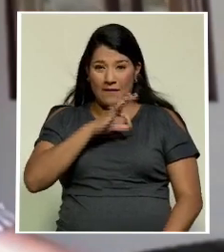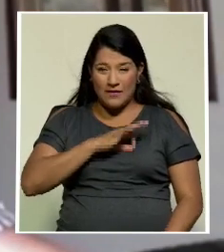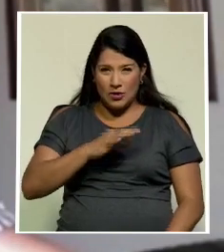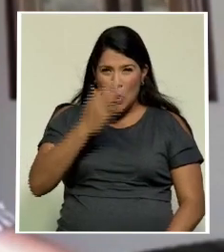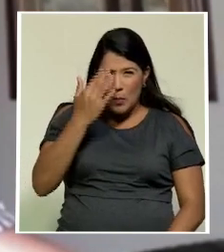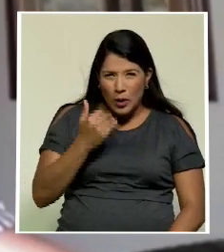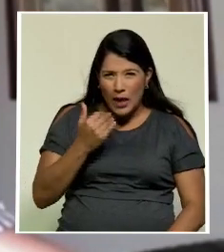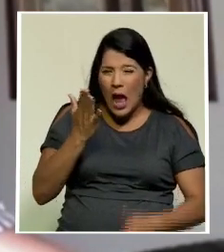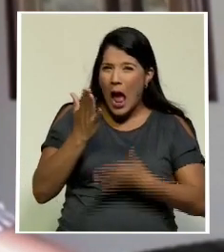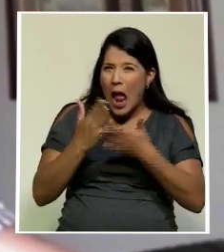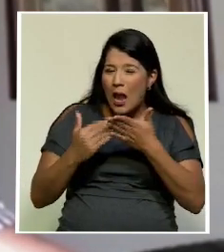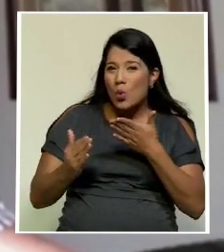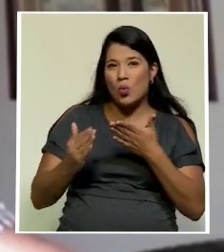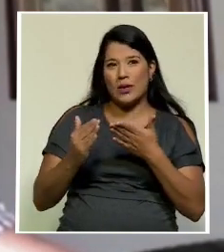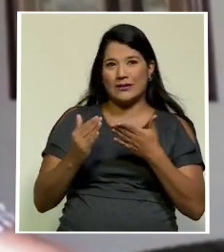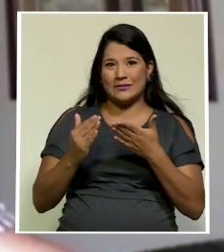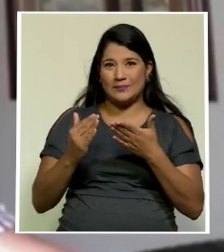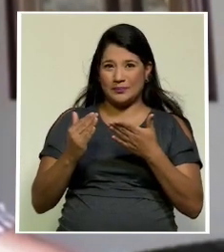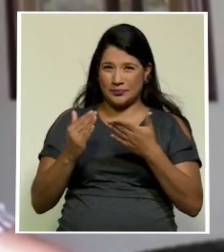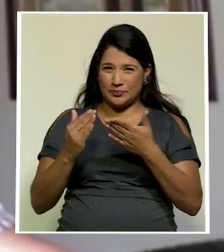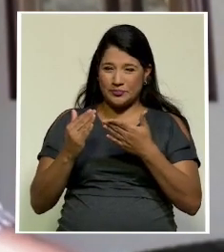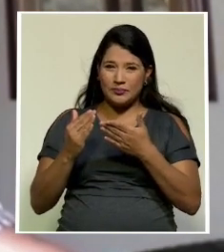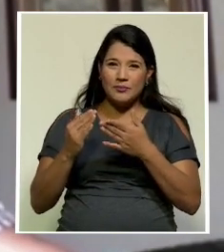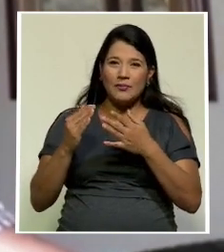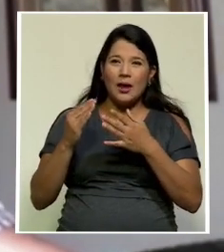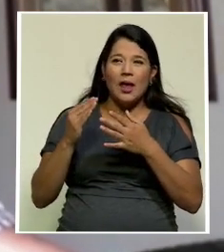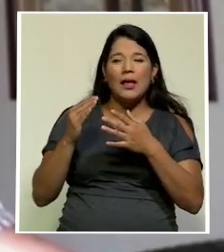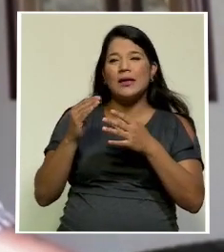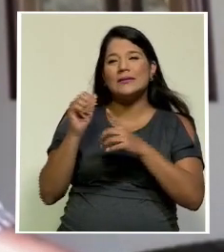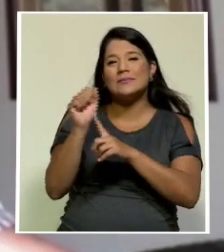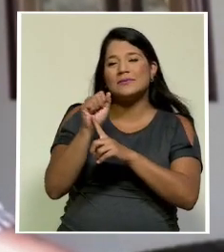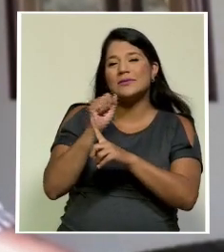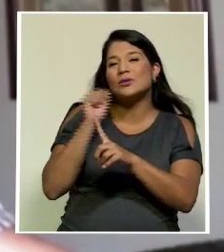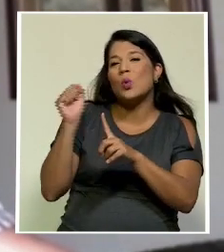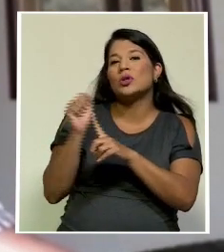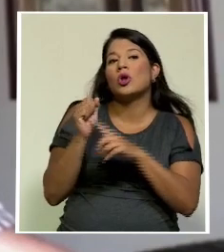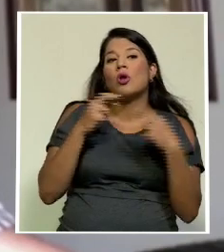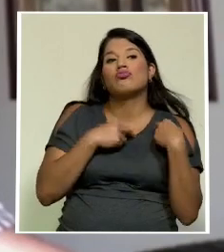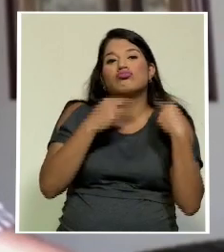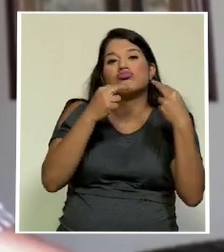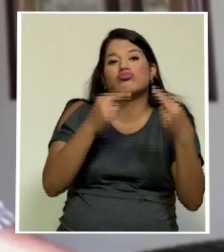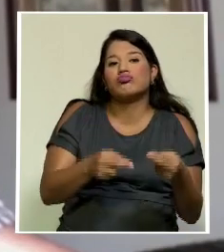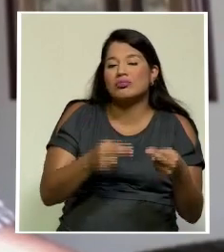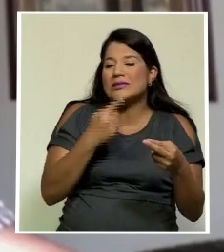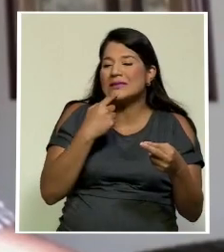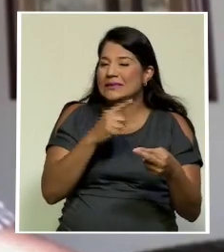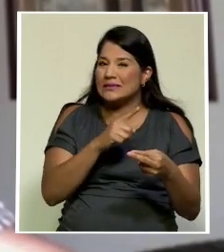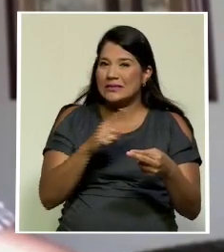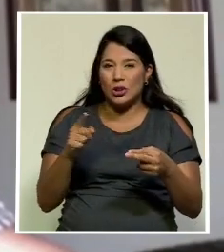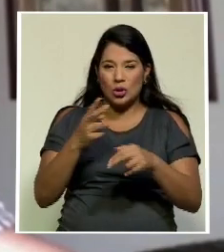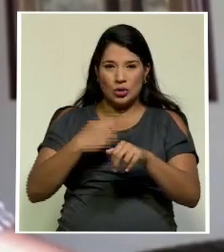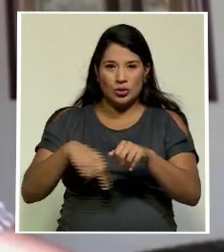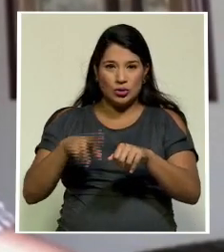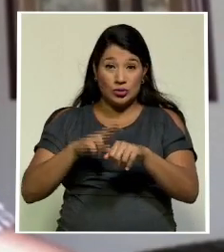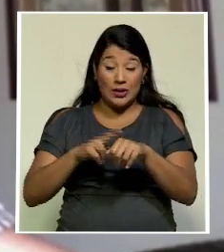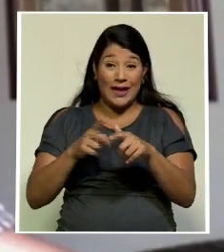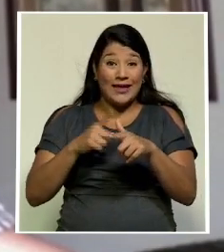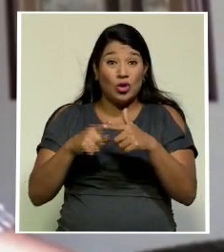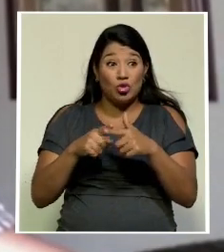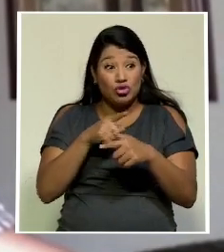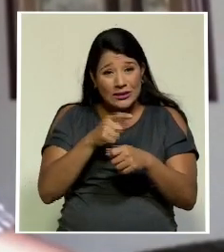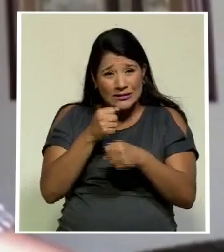declarados atípicos, aparte de que se ha trabajado intensamente a lo largo de todos estos 4 meses, precisamente para demostrar que ella